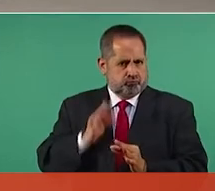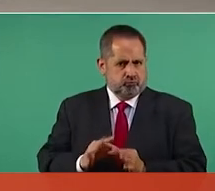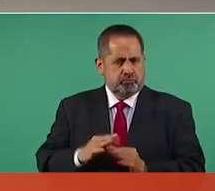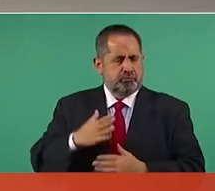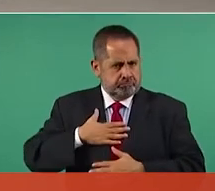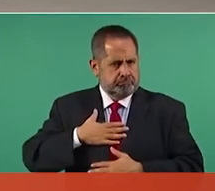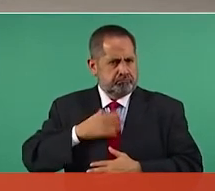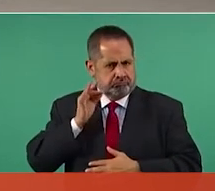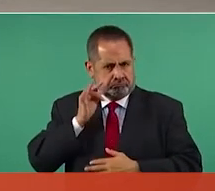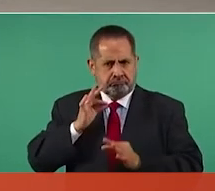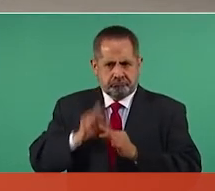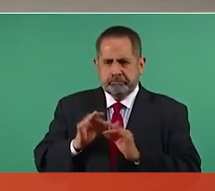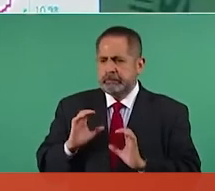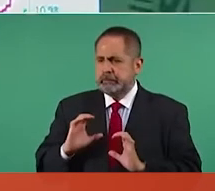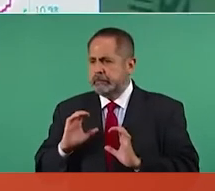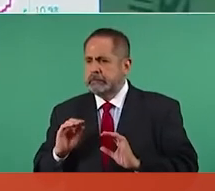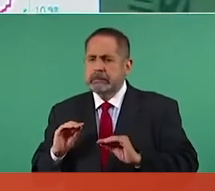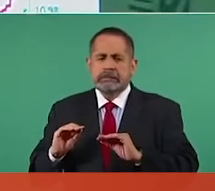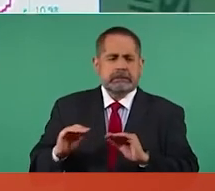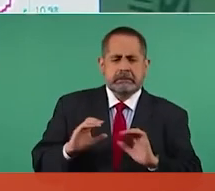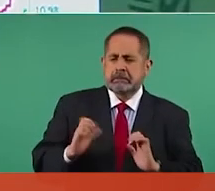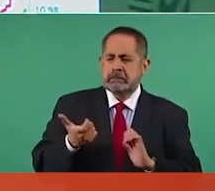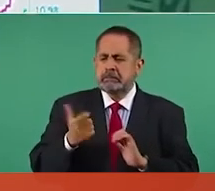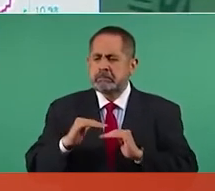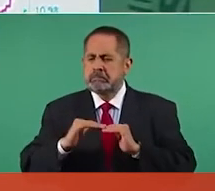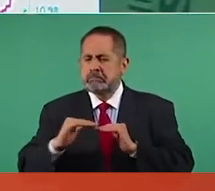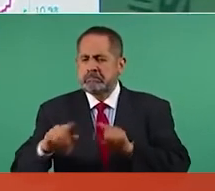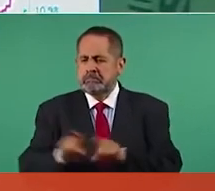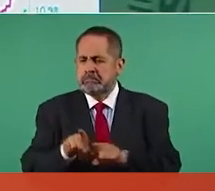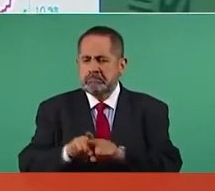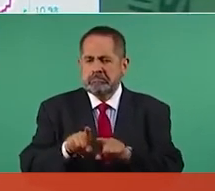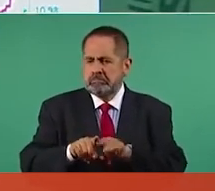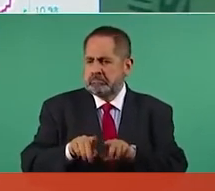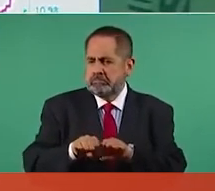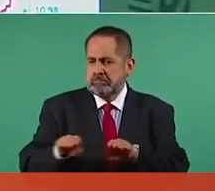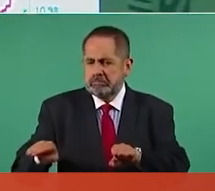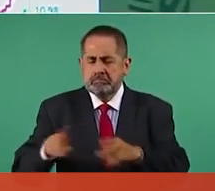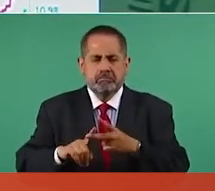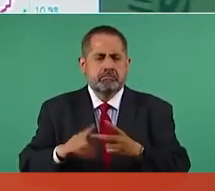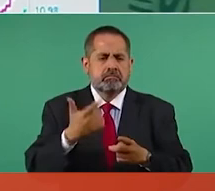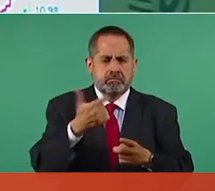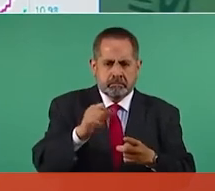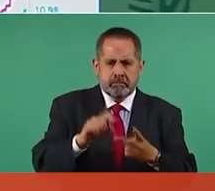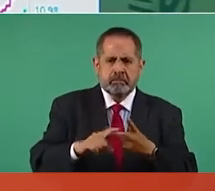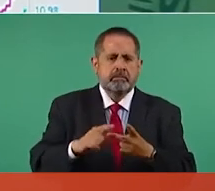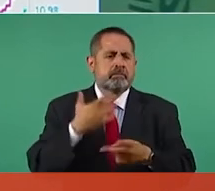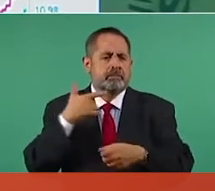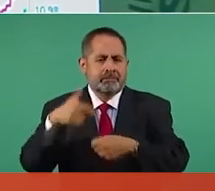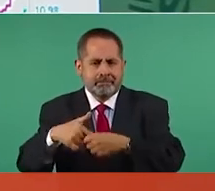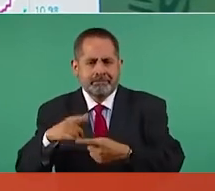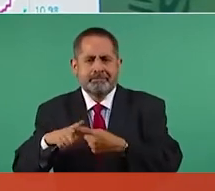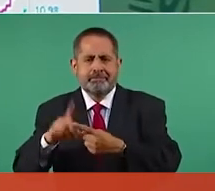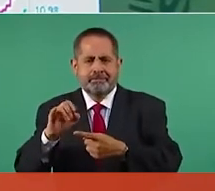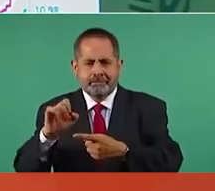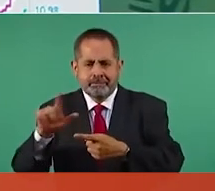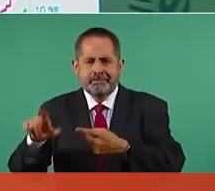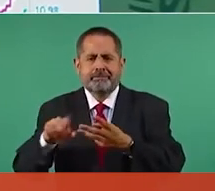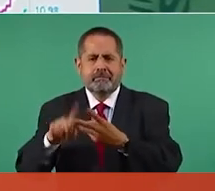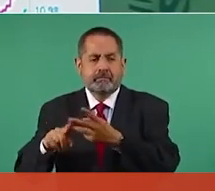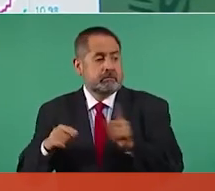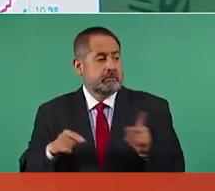cumplir en gasolinas, en la luz, en el diésel, pero aquí no puedo.